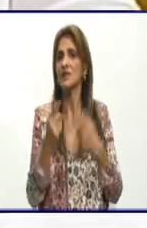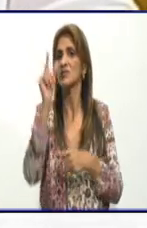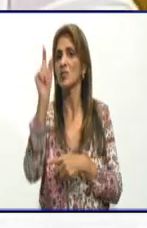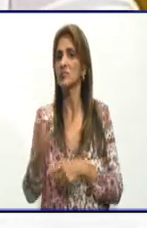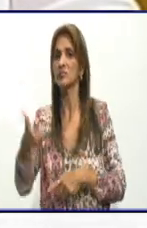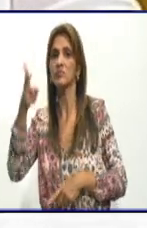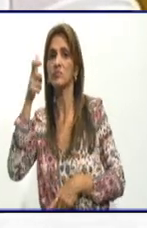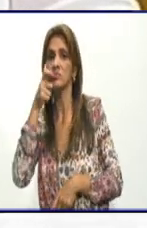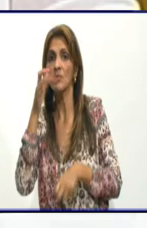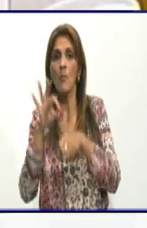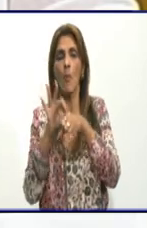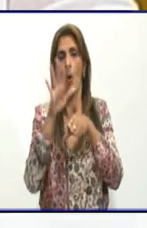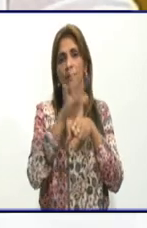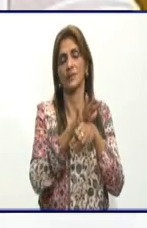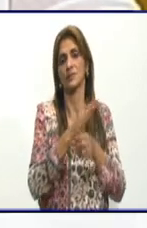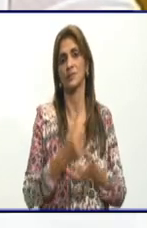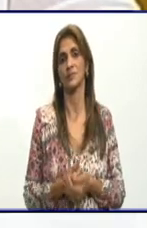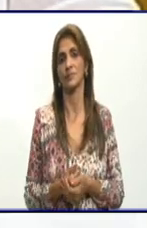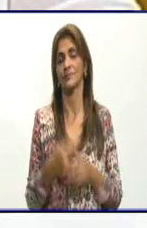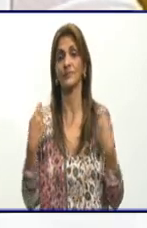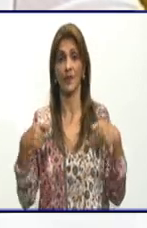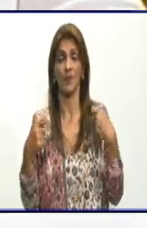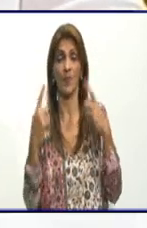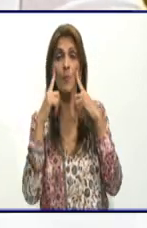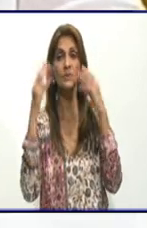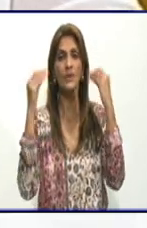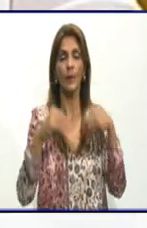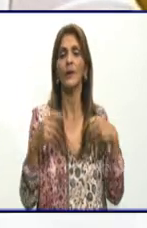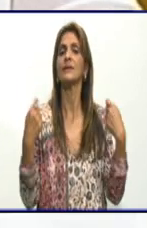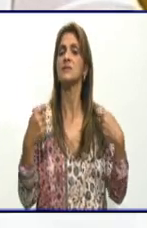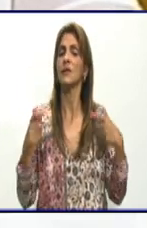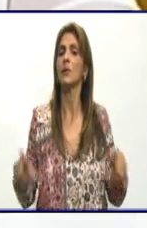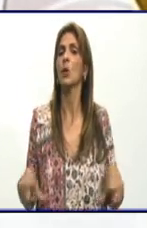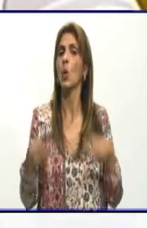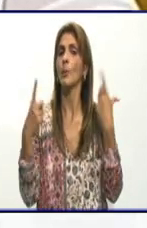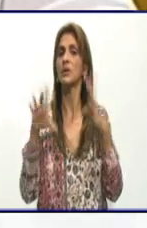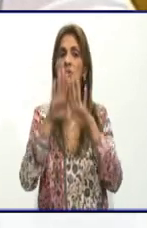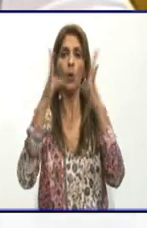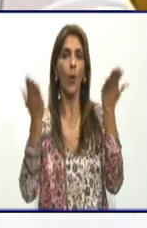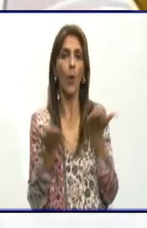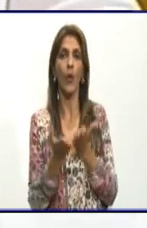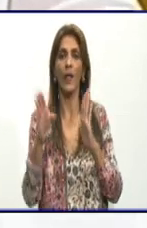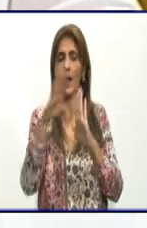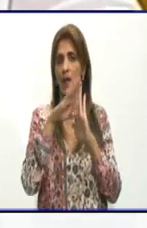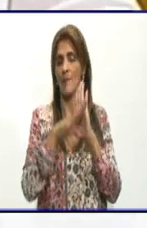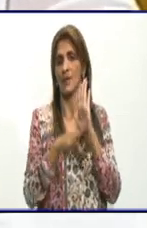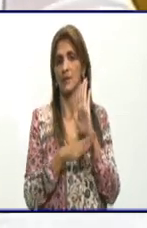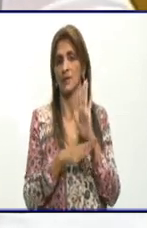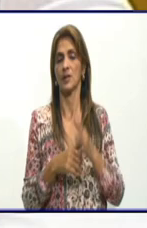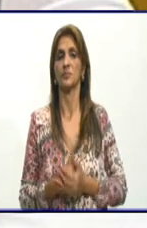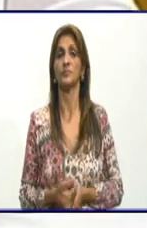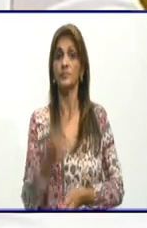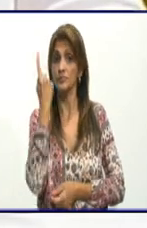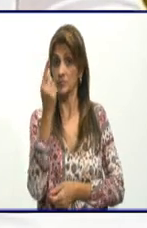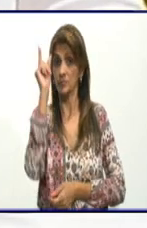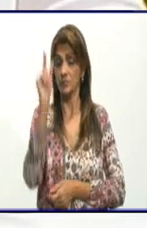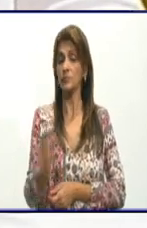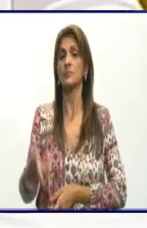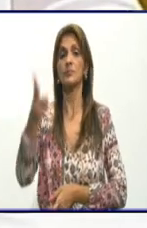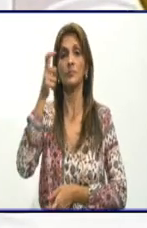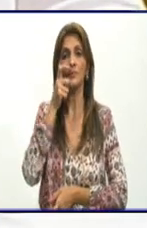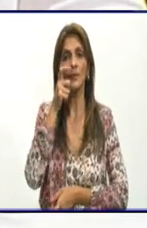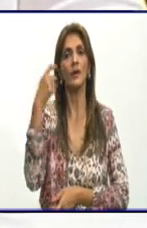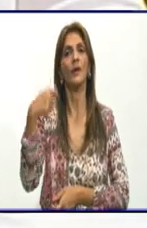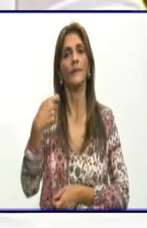nosotros? Que se deben de cumplir todas las medidas que están establecidas. El operario, en primer lugar, debe de llevar la solución